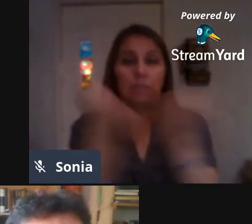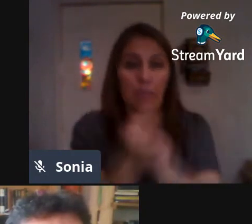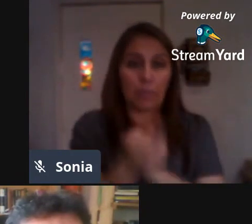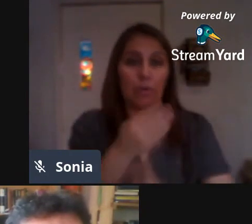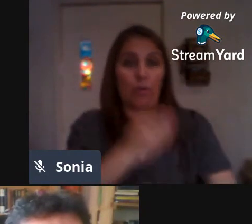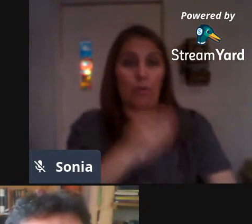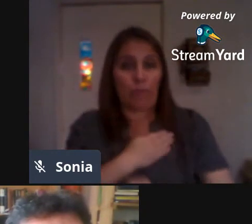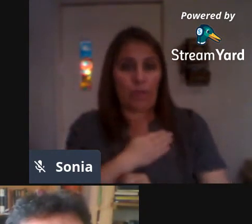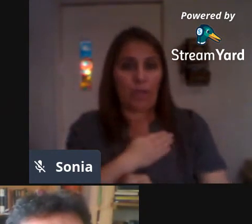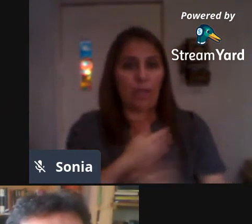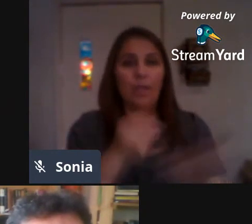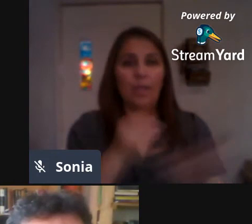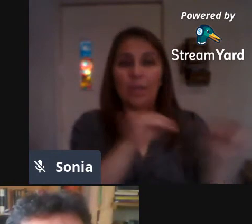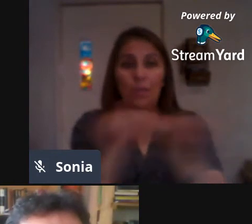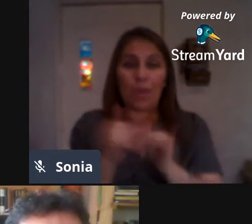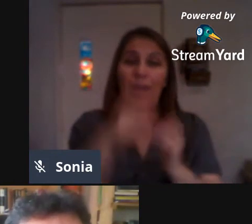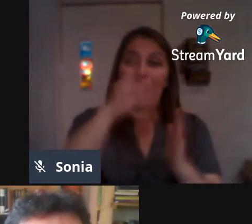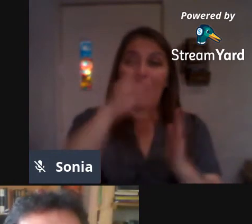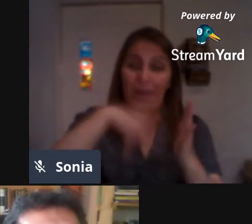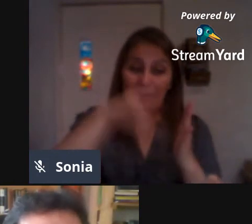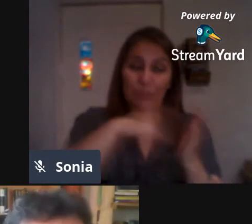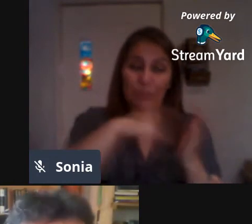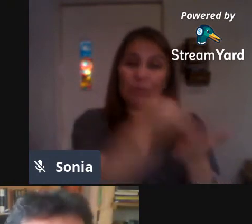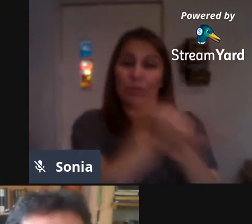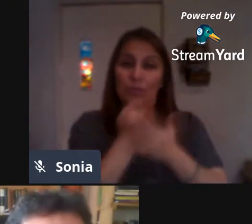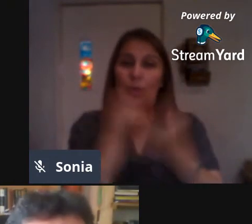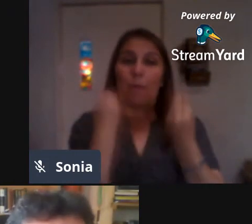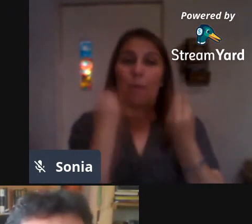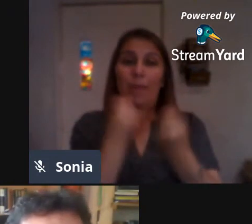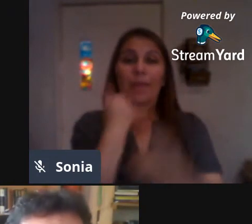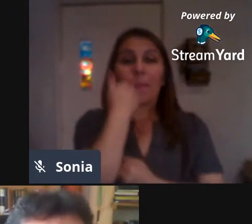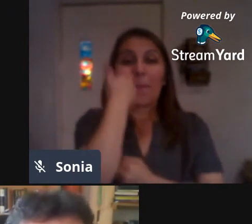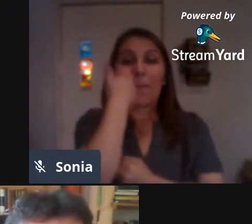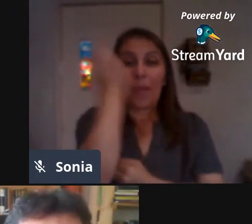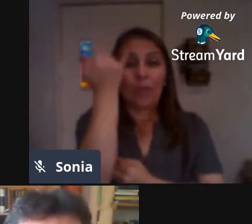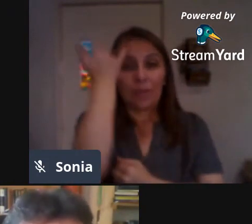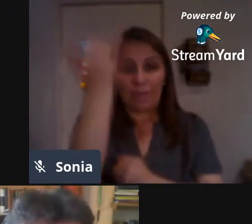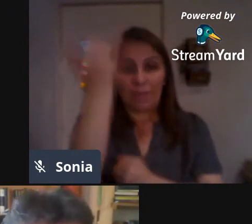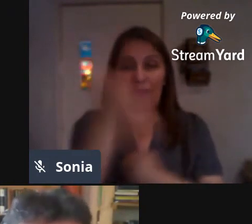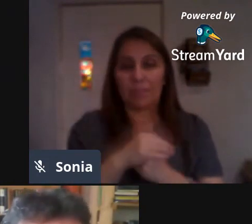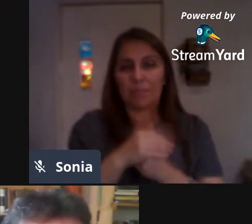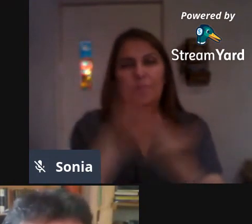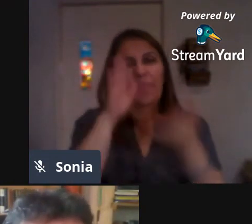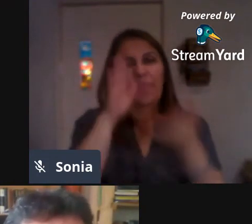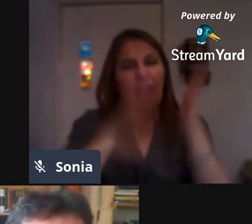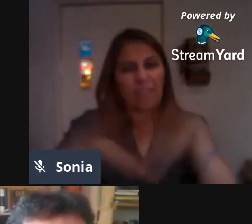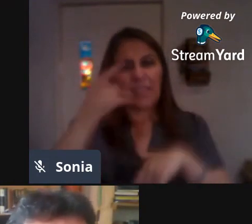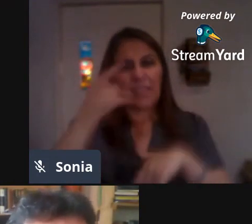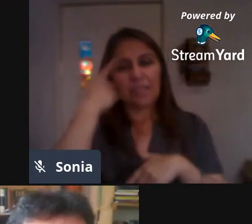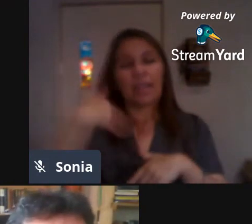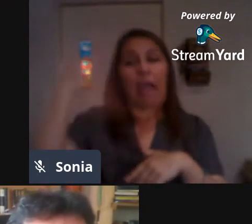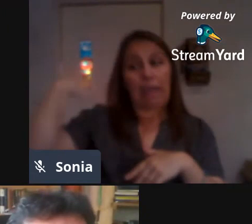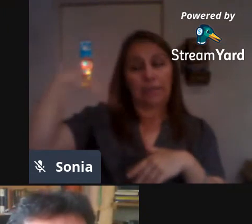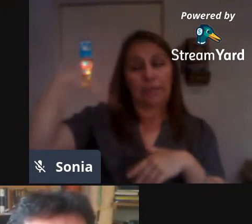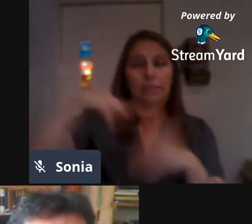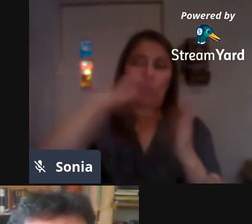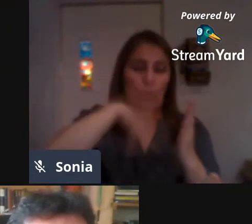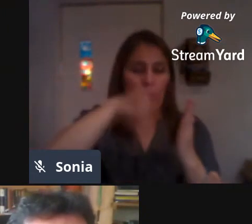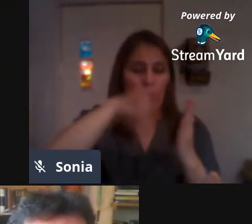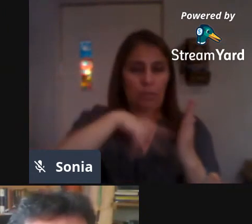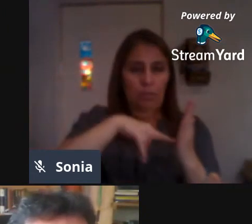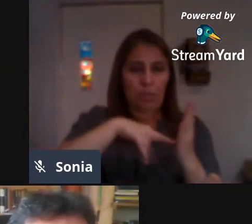lecturas maduran e incluso muchas lecturas que uno ha hecho anteriormente empiezan a cobrar sentido